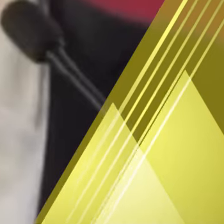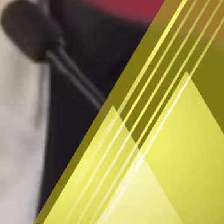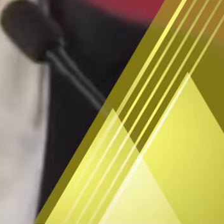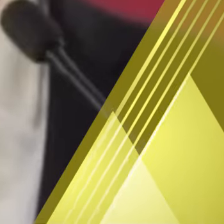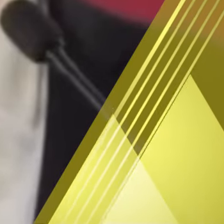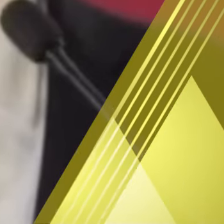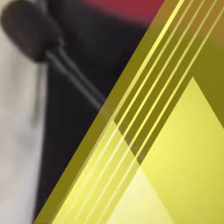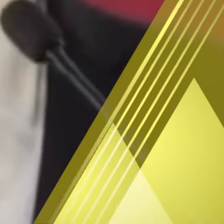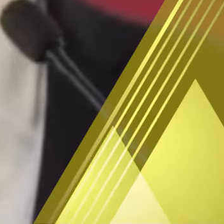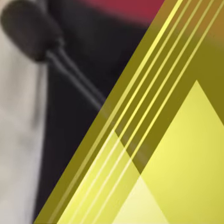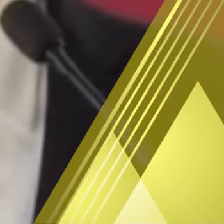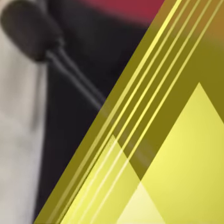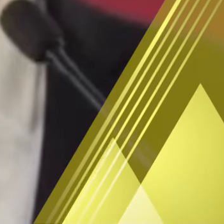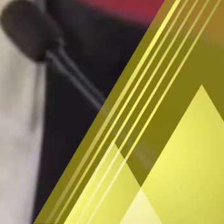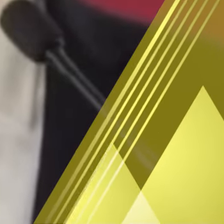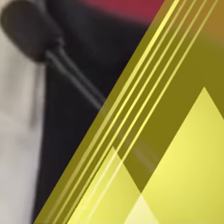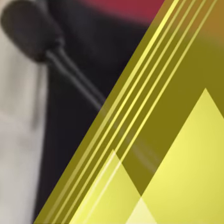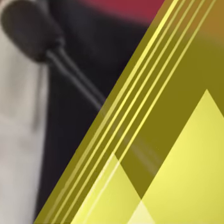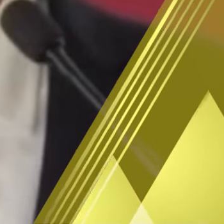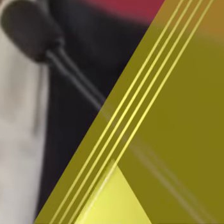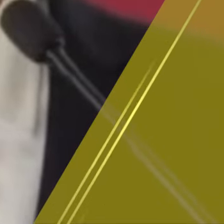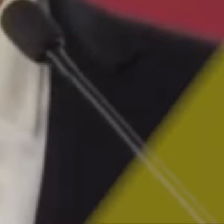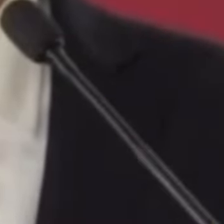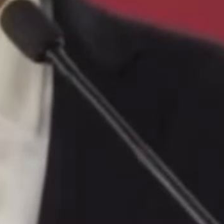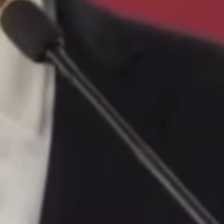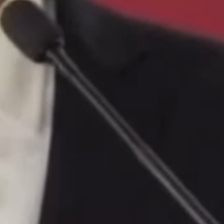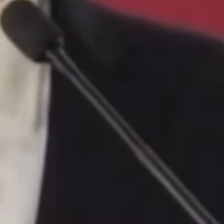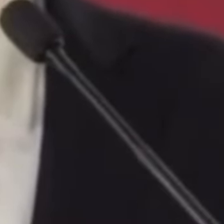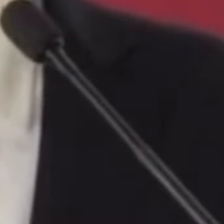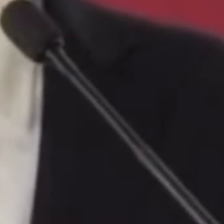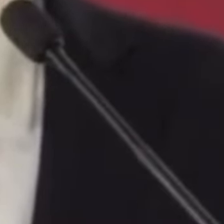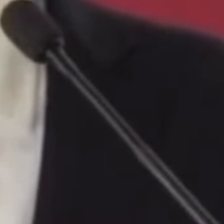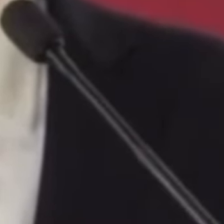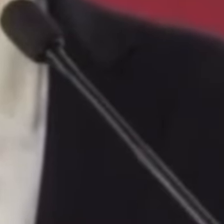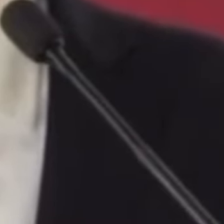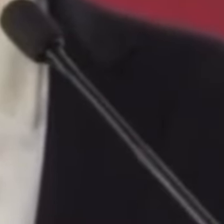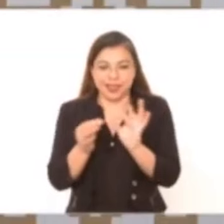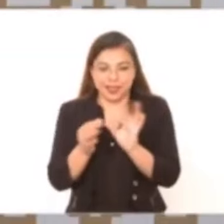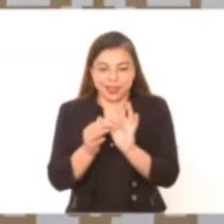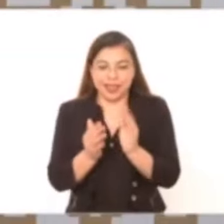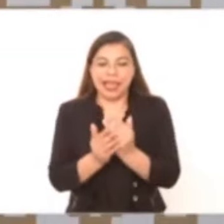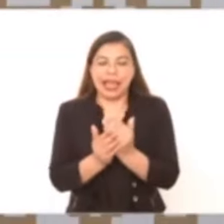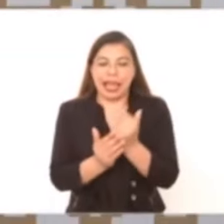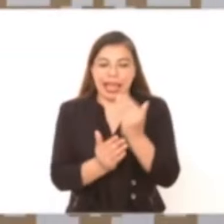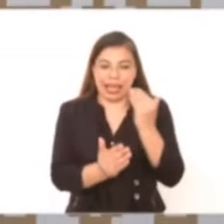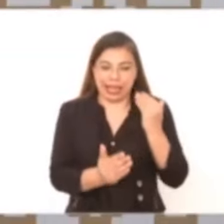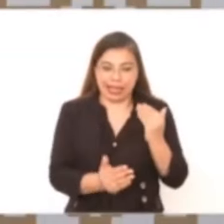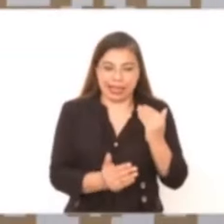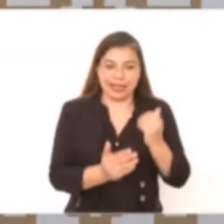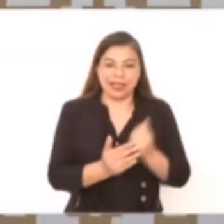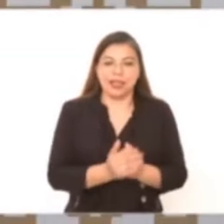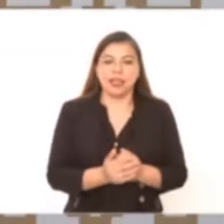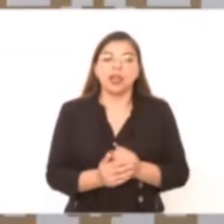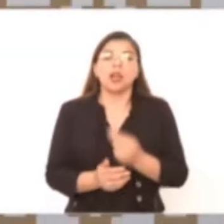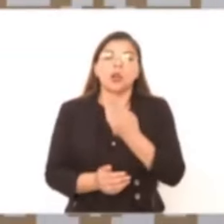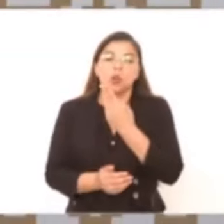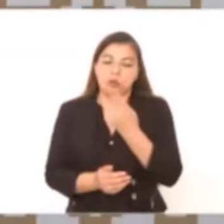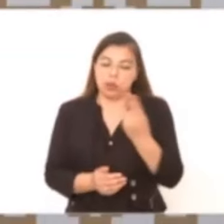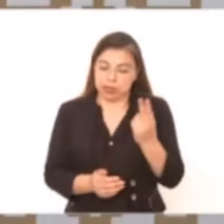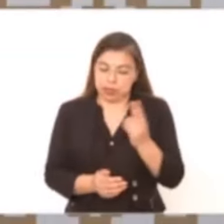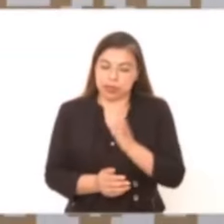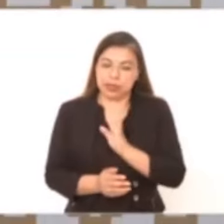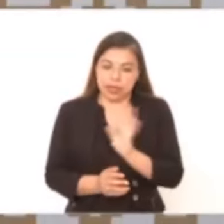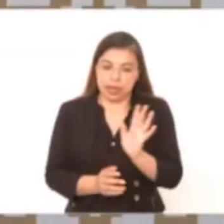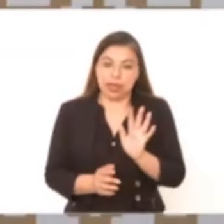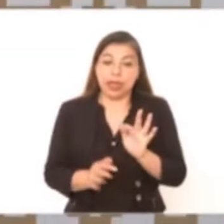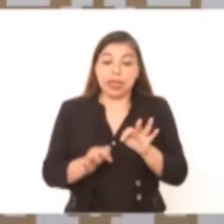Este 20 de febrero, tras encabezar la visita a la planta solar fotovoltaica de la central de Abasto, el jefe de gobierno Martí Batres aseguró que no